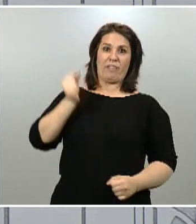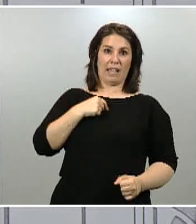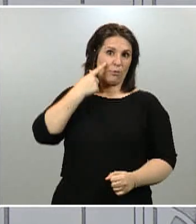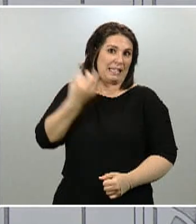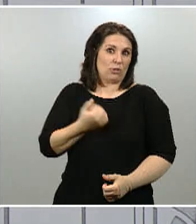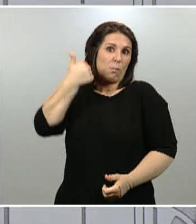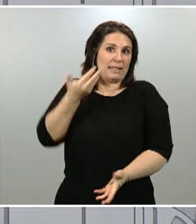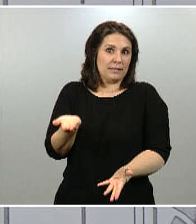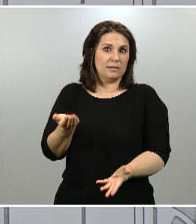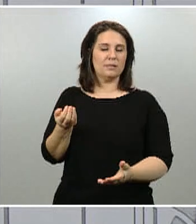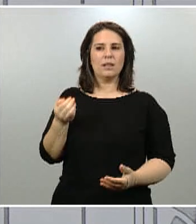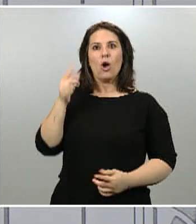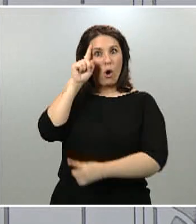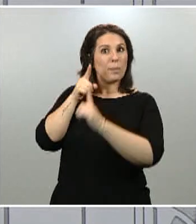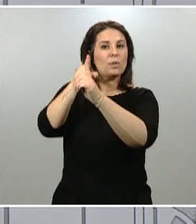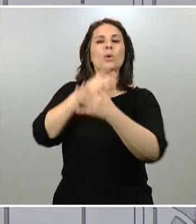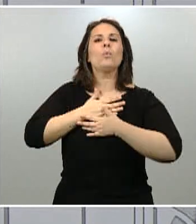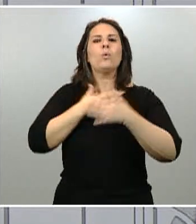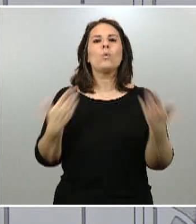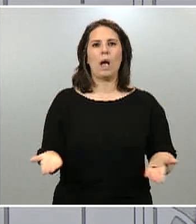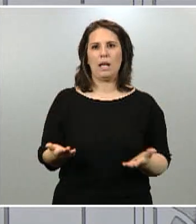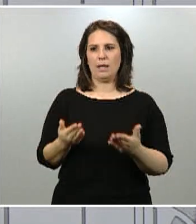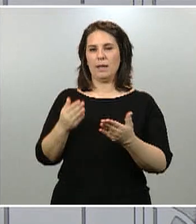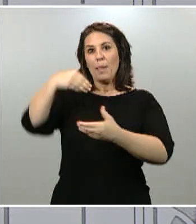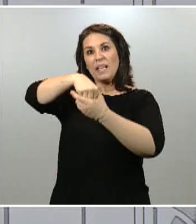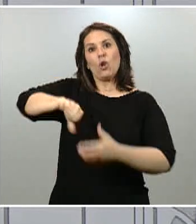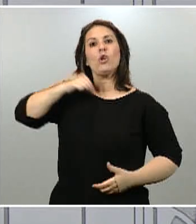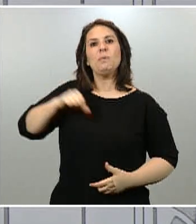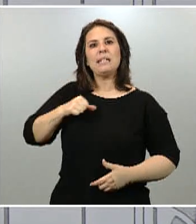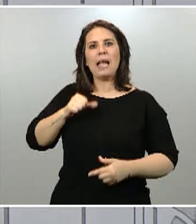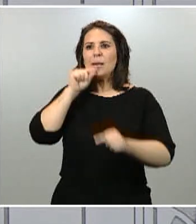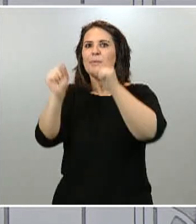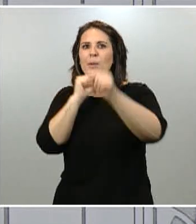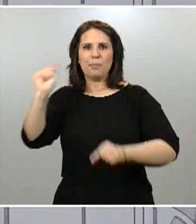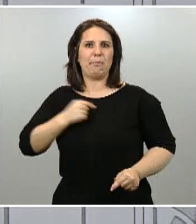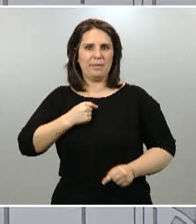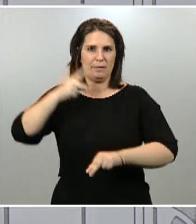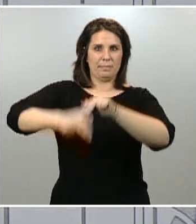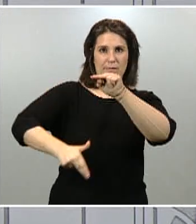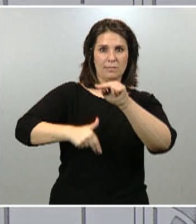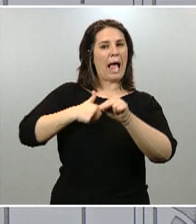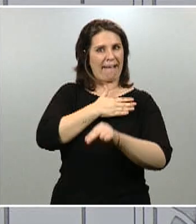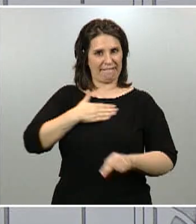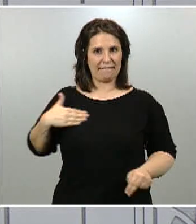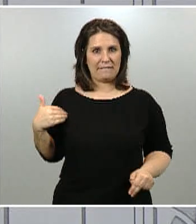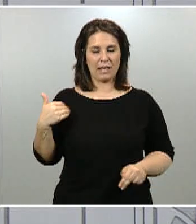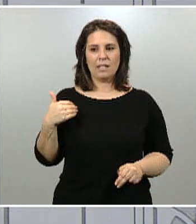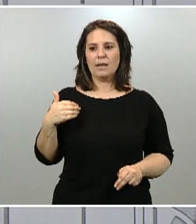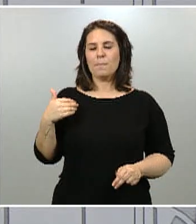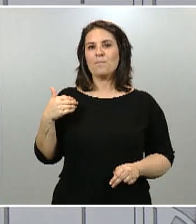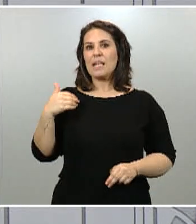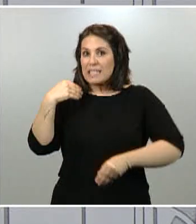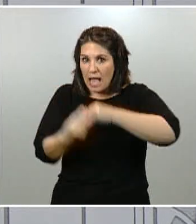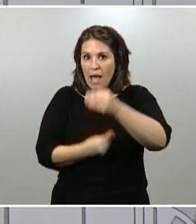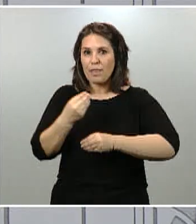es evitar que haya transmisión en los hospitales y una de las acciones que se realizan, no en todos, pero sí en un gran número de